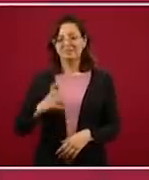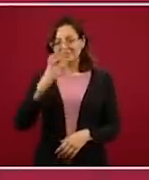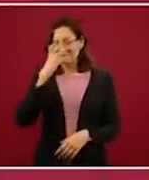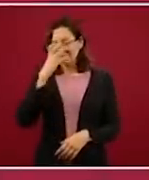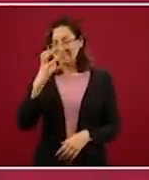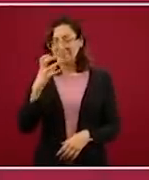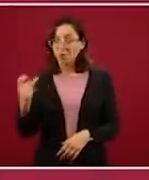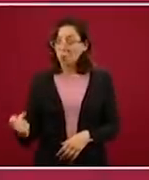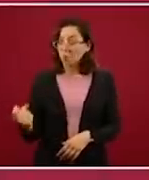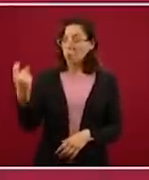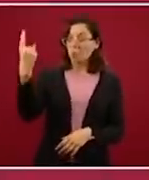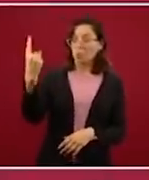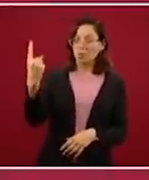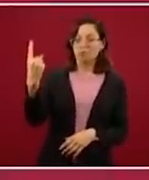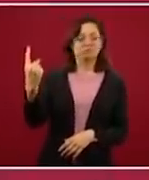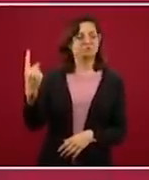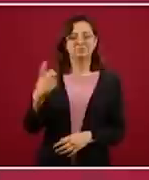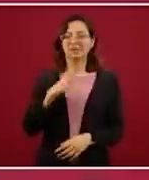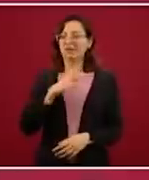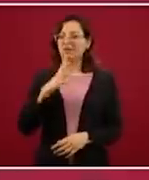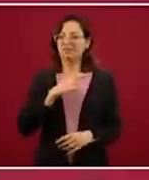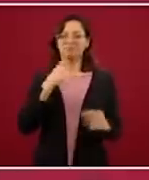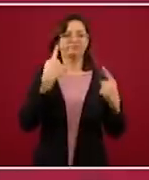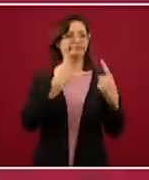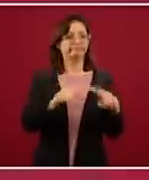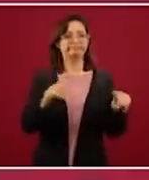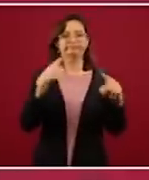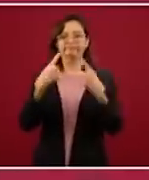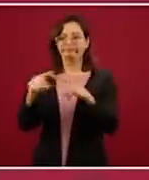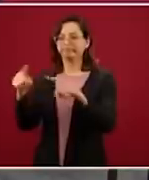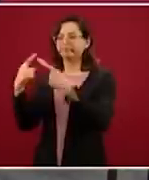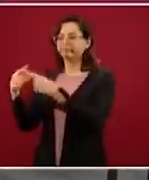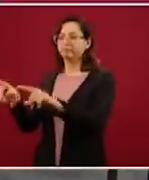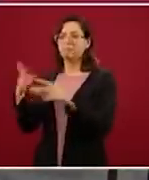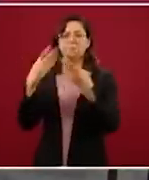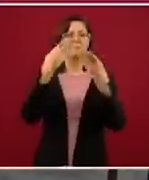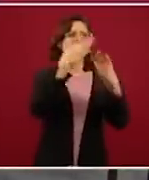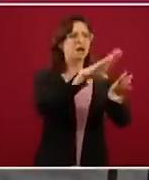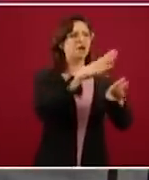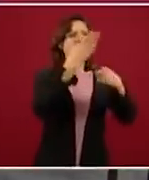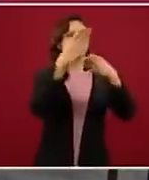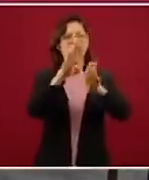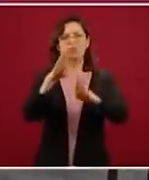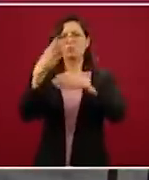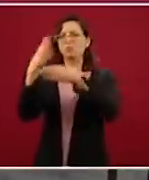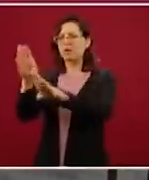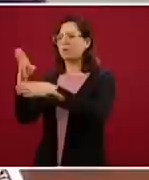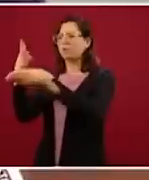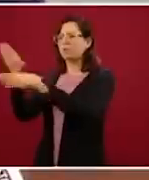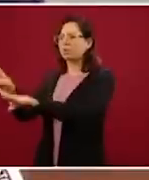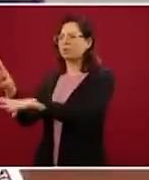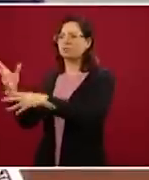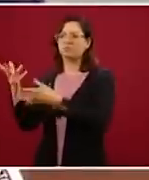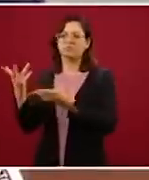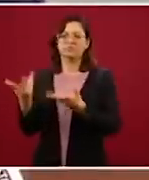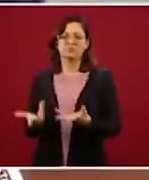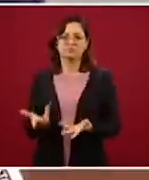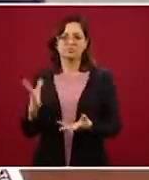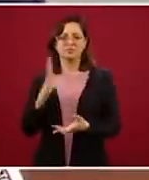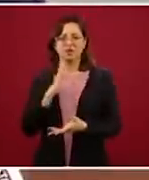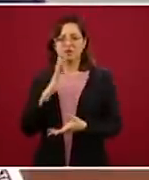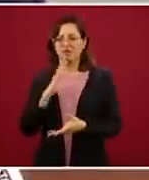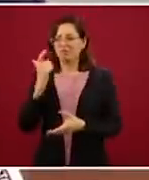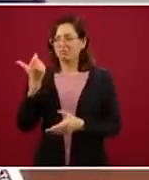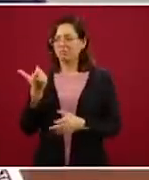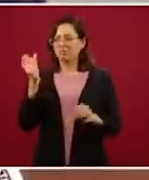un caso, son varios casos de cuentas que supuestamente están en los bancos,